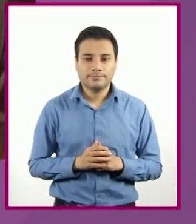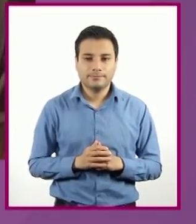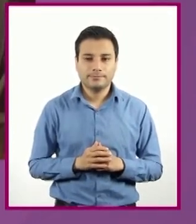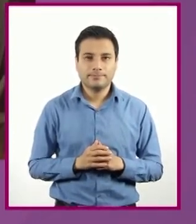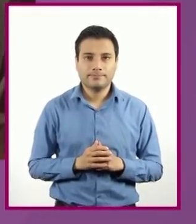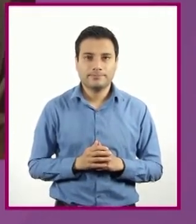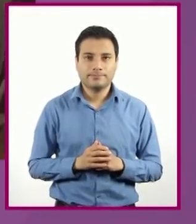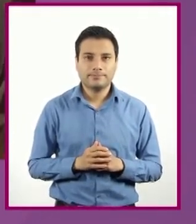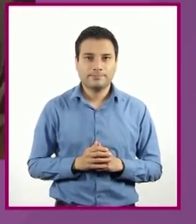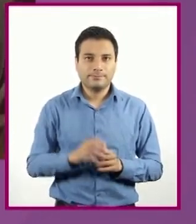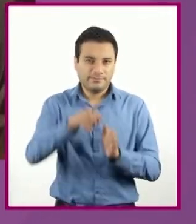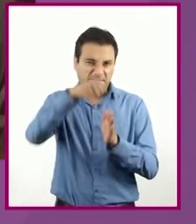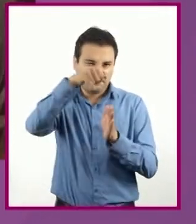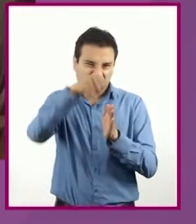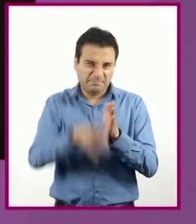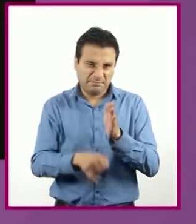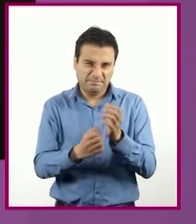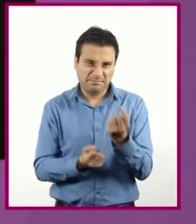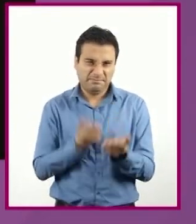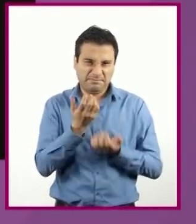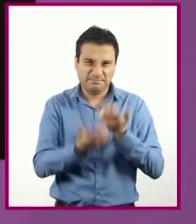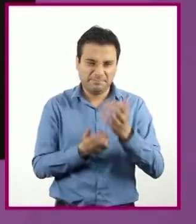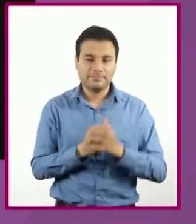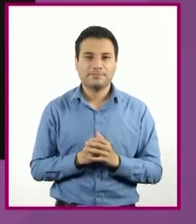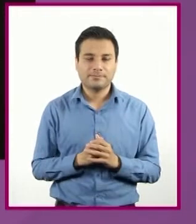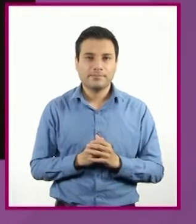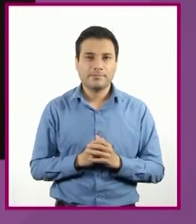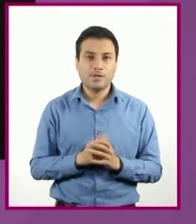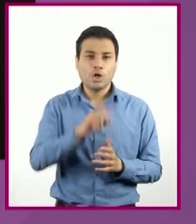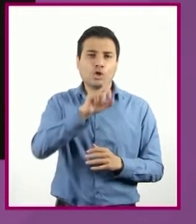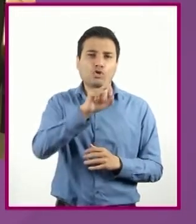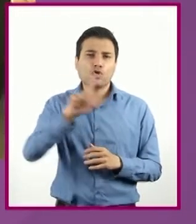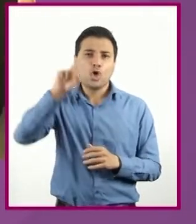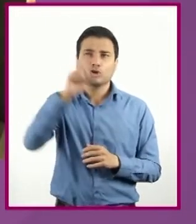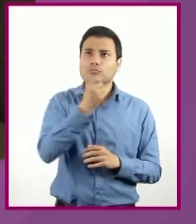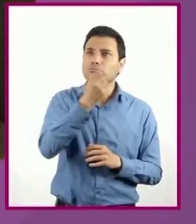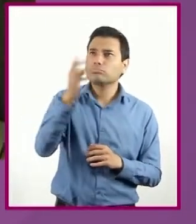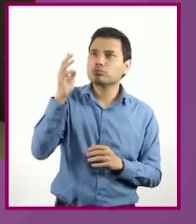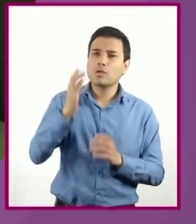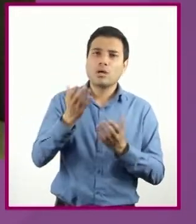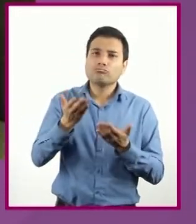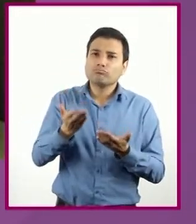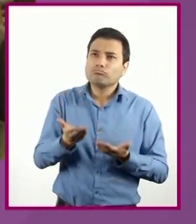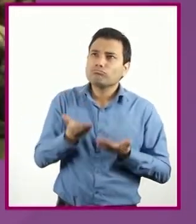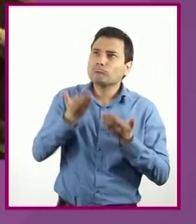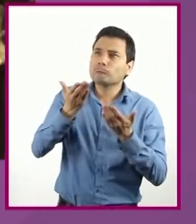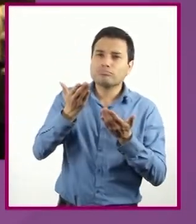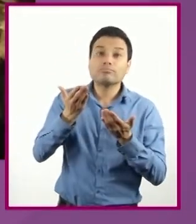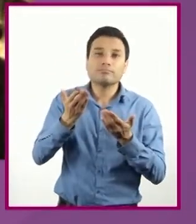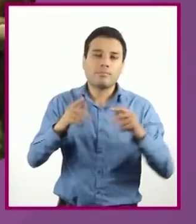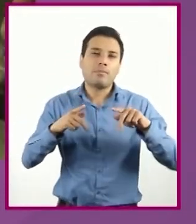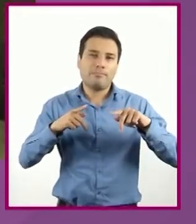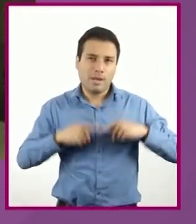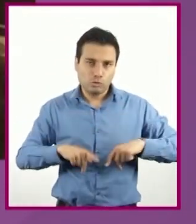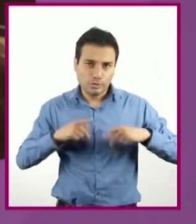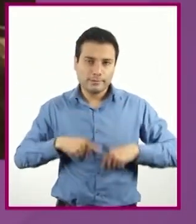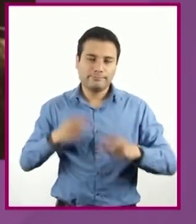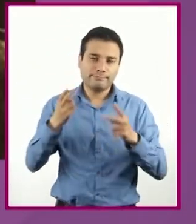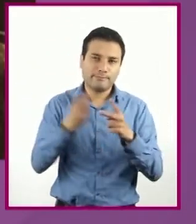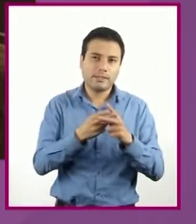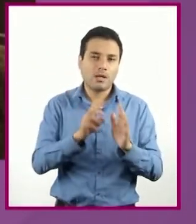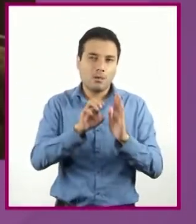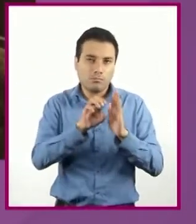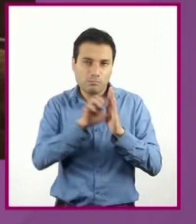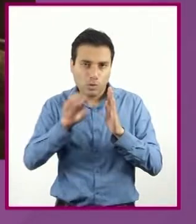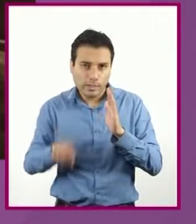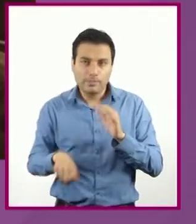y el inframundo. A sus dioses les ofrecían rituales y sacrificios humanos. Por ejemplo, para